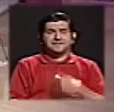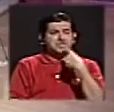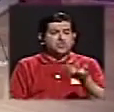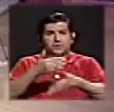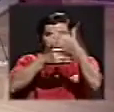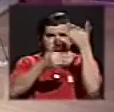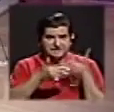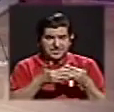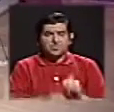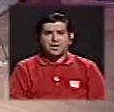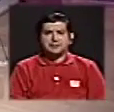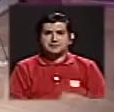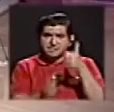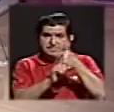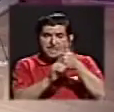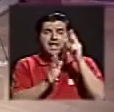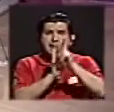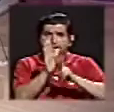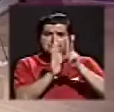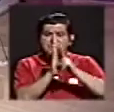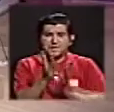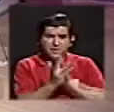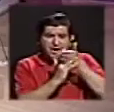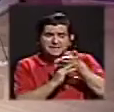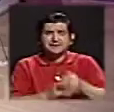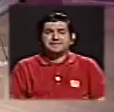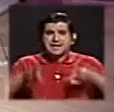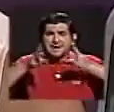mencionaban anteriormente en el mismo video, para acceder a